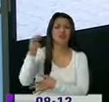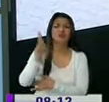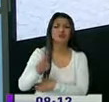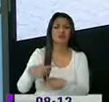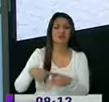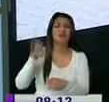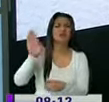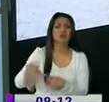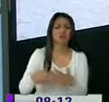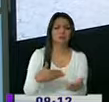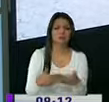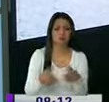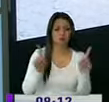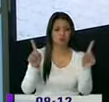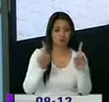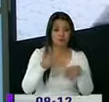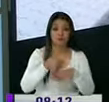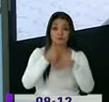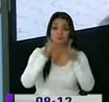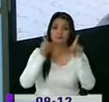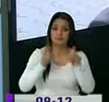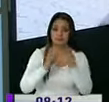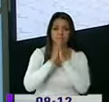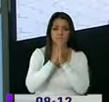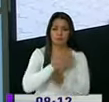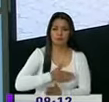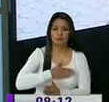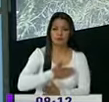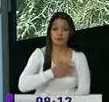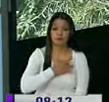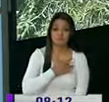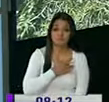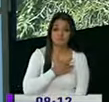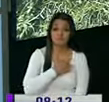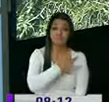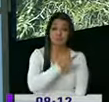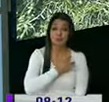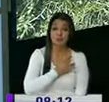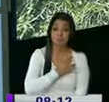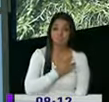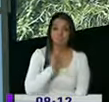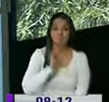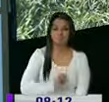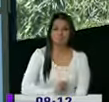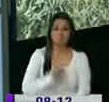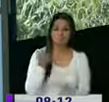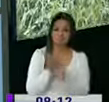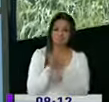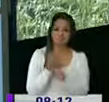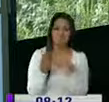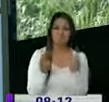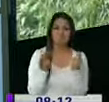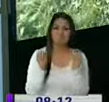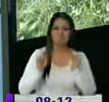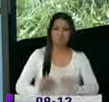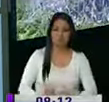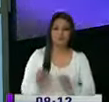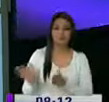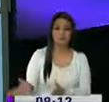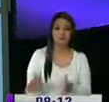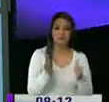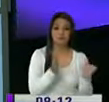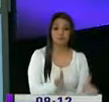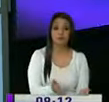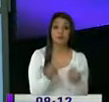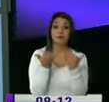problema que se tiene. Esperemos que alguna autoridad, por favor, no le duela tanto como nos duela a nosotros y trabaje más rápidamente. Sofía Vintimilla